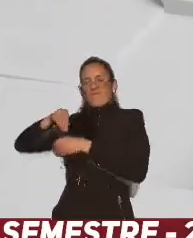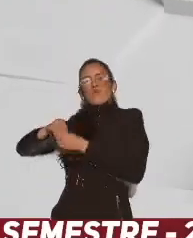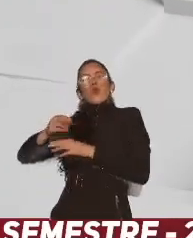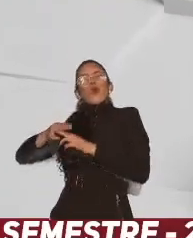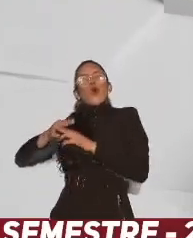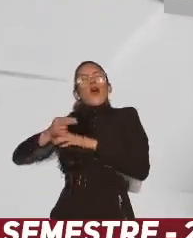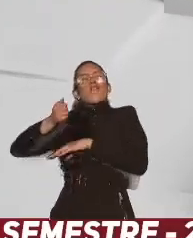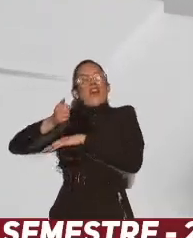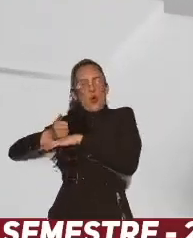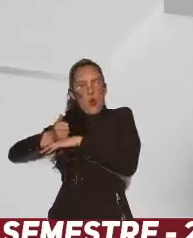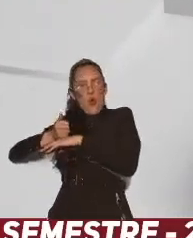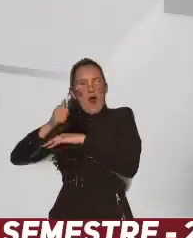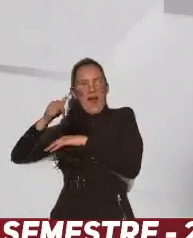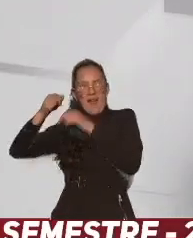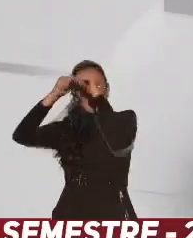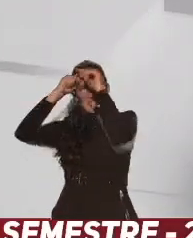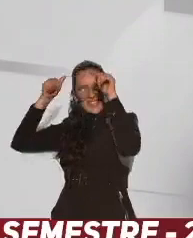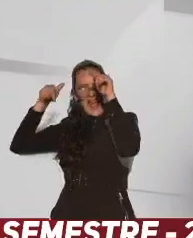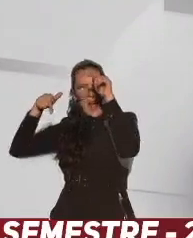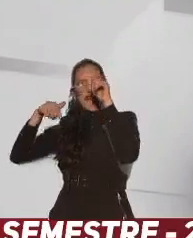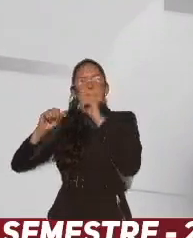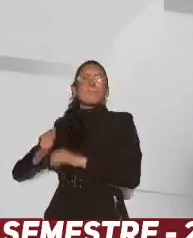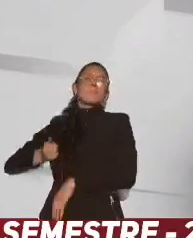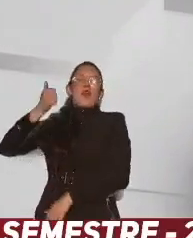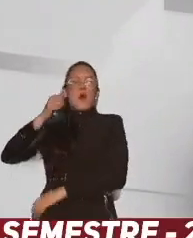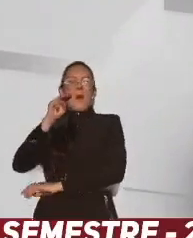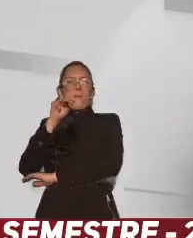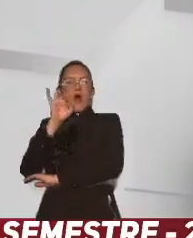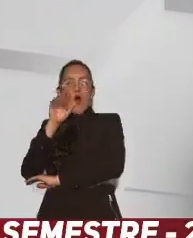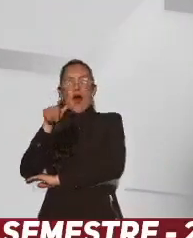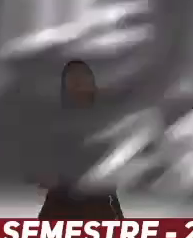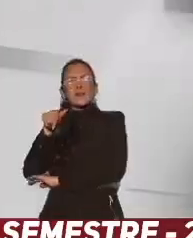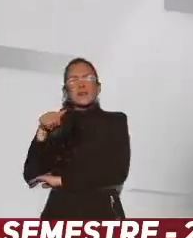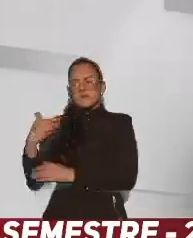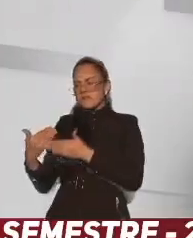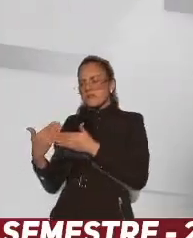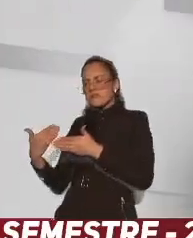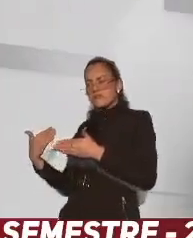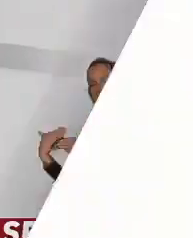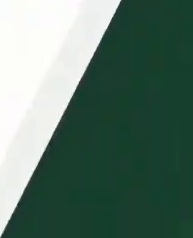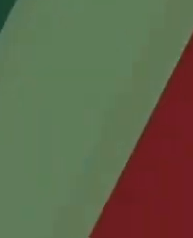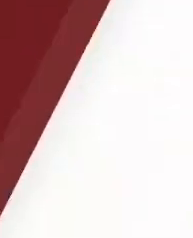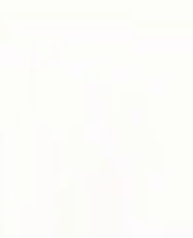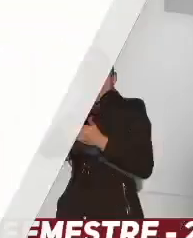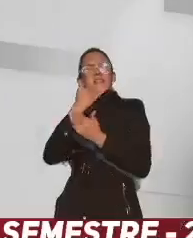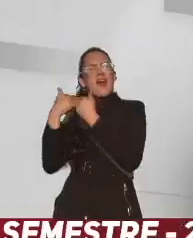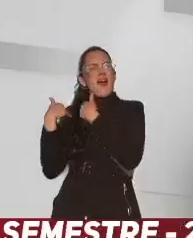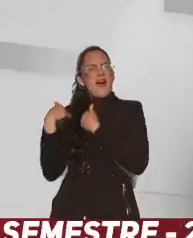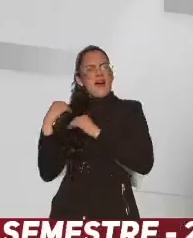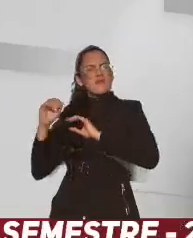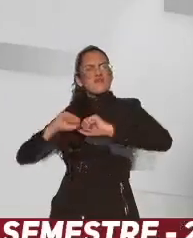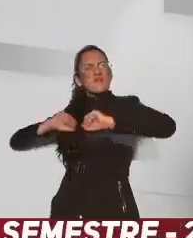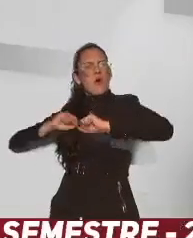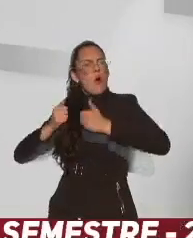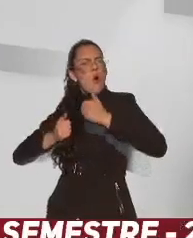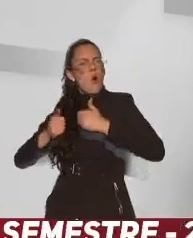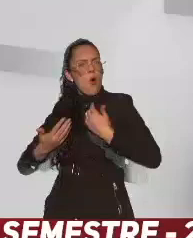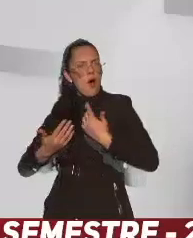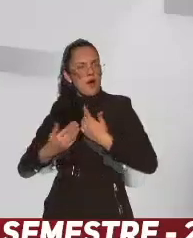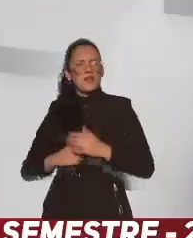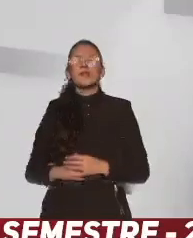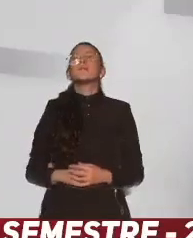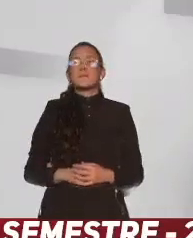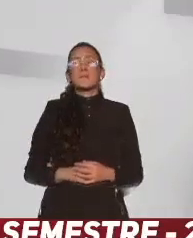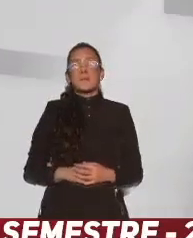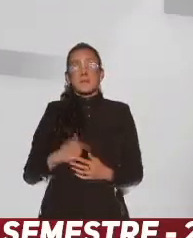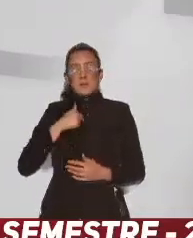y Política durante el segundo semestre del año 2022. La alineación estratégica del Ejército Nacional es producto